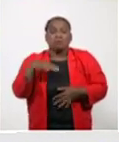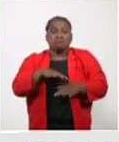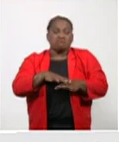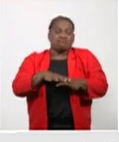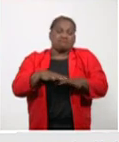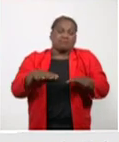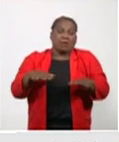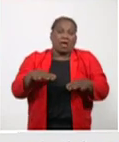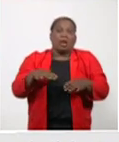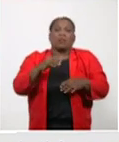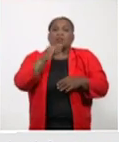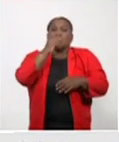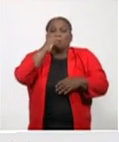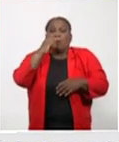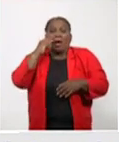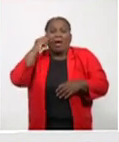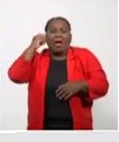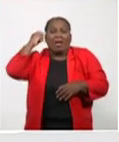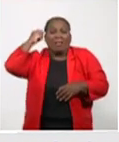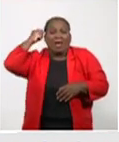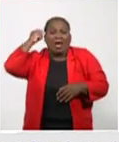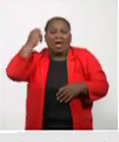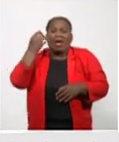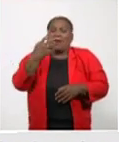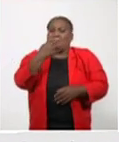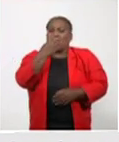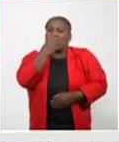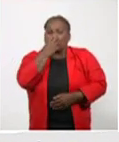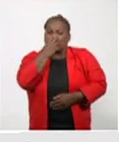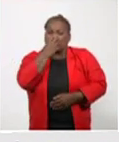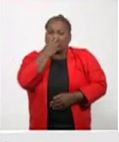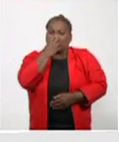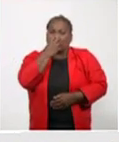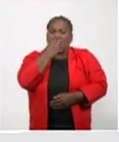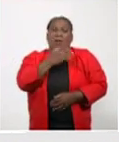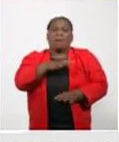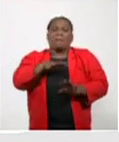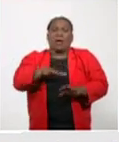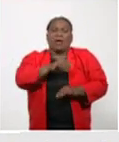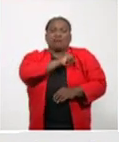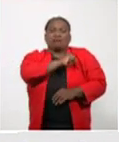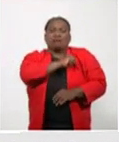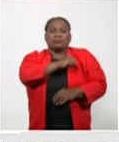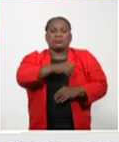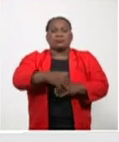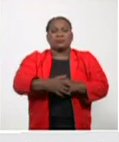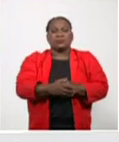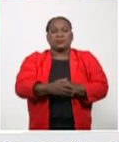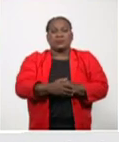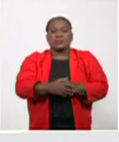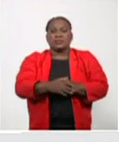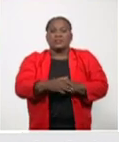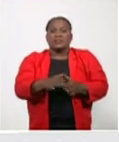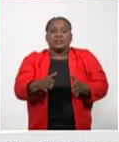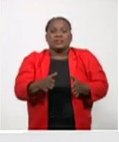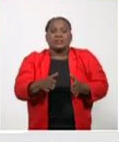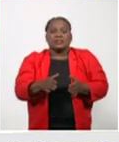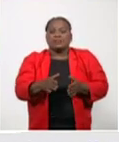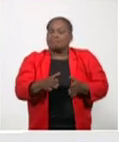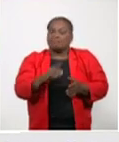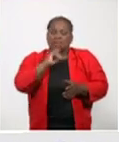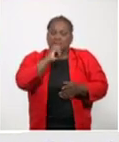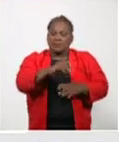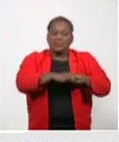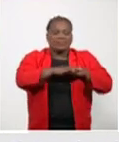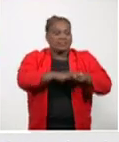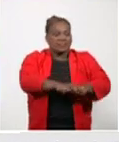intubó y ventiló, pero hace una parada cardíaca en asistolia, de la cual tampoco fue posible